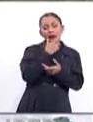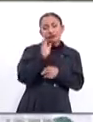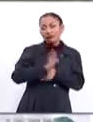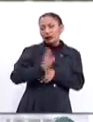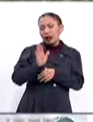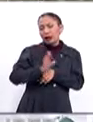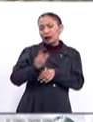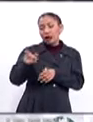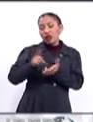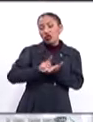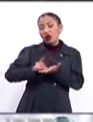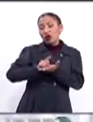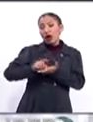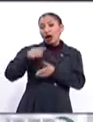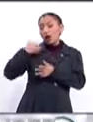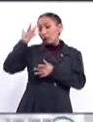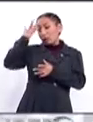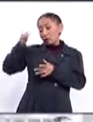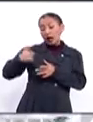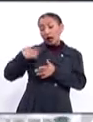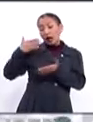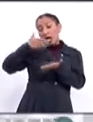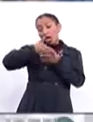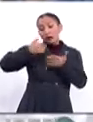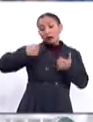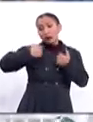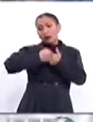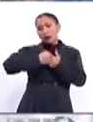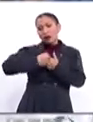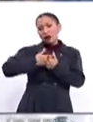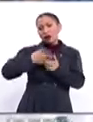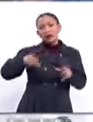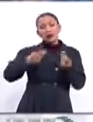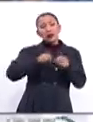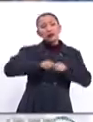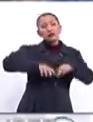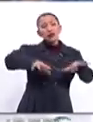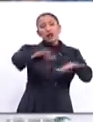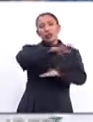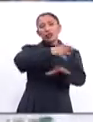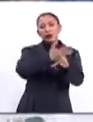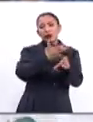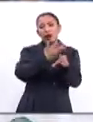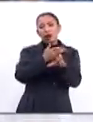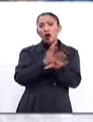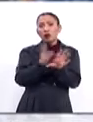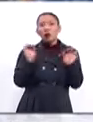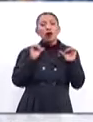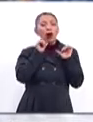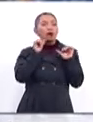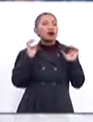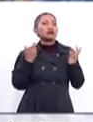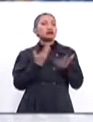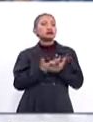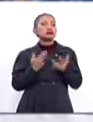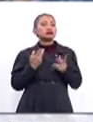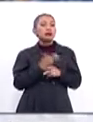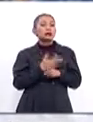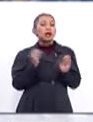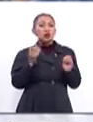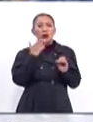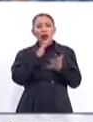Pareciera que la droga llega mágicamente a la frontera y se distribuye por la geografía estadounidense como si nada ocurriera o no